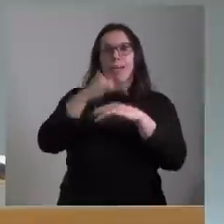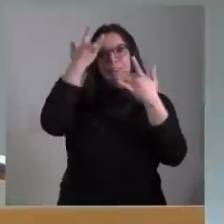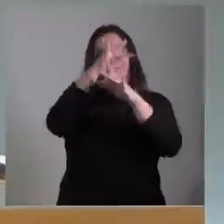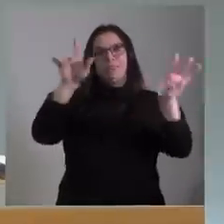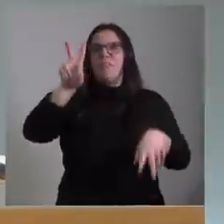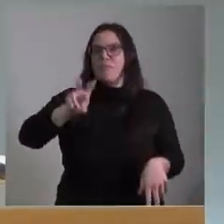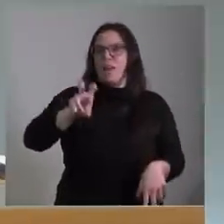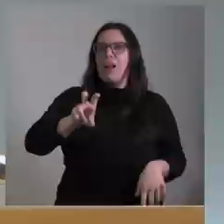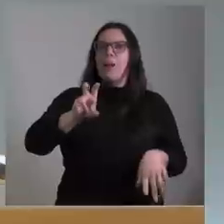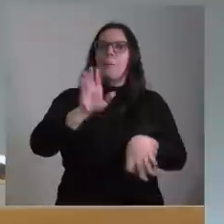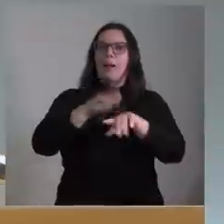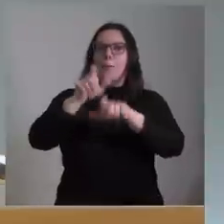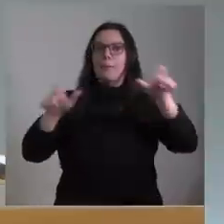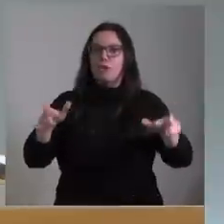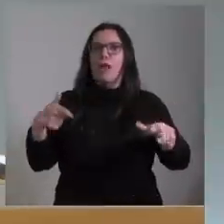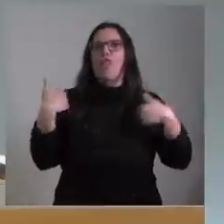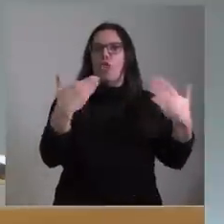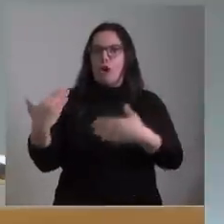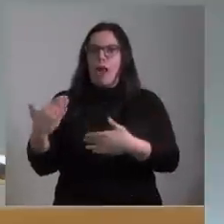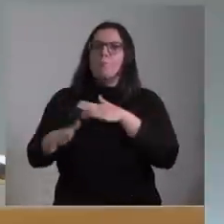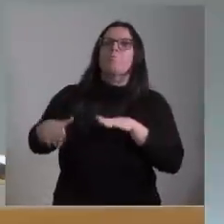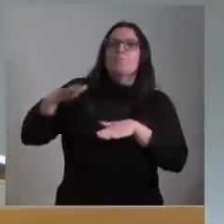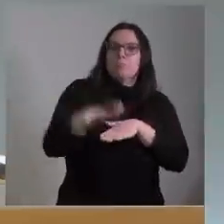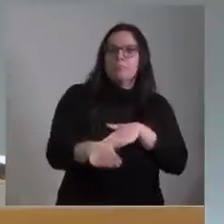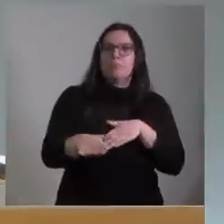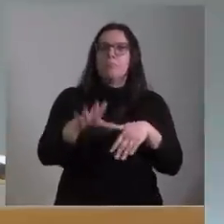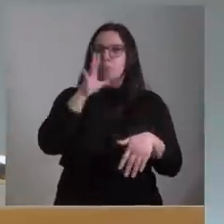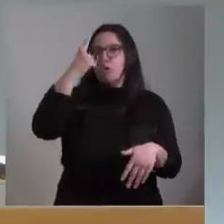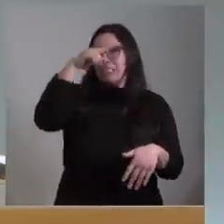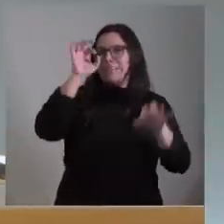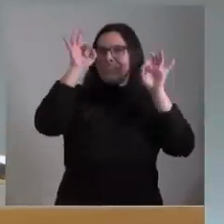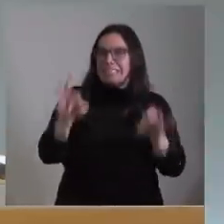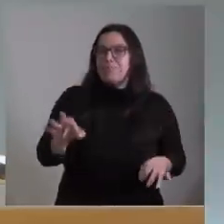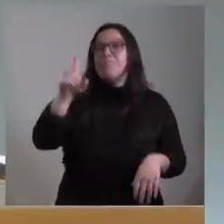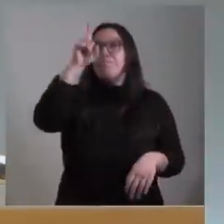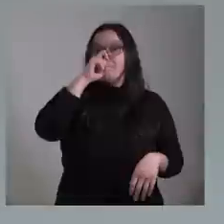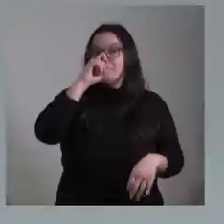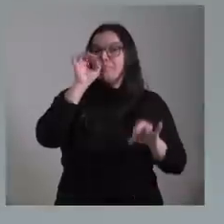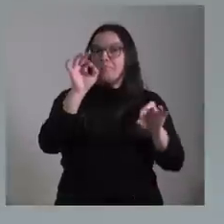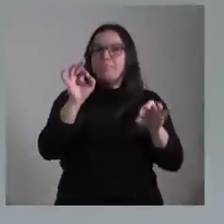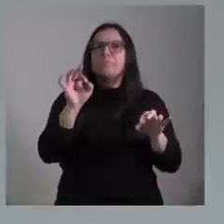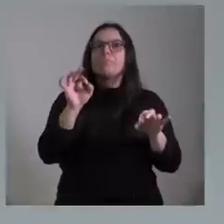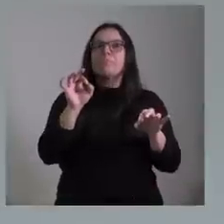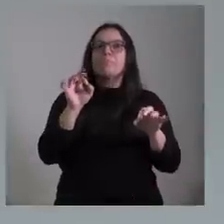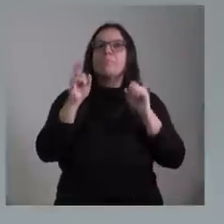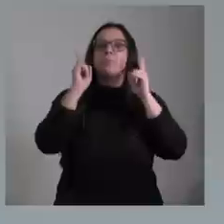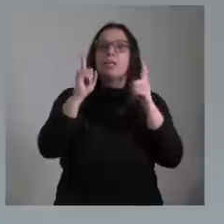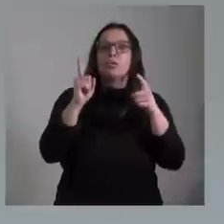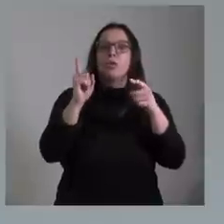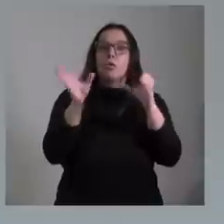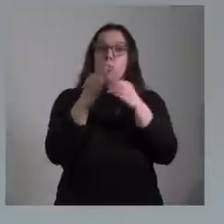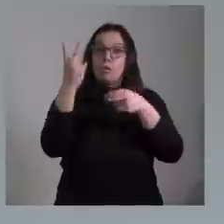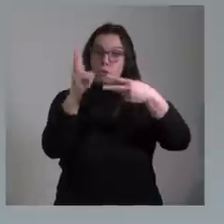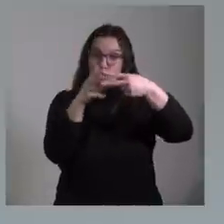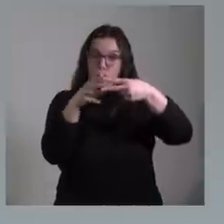y para que haya donantes que podamos dar este paso por el conocimiento concreto y se nos recuerde específicamente en este caso de los dos grupos que